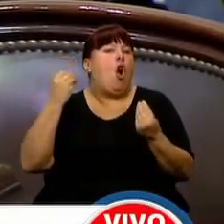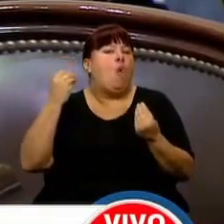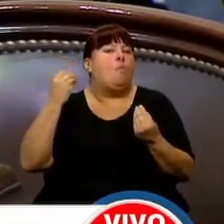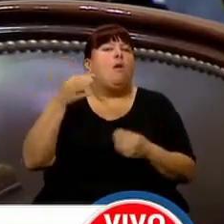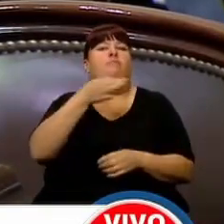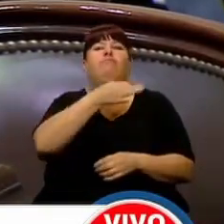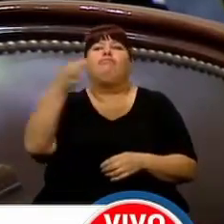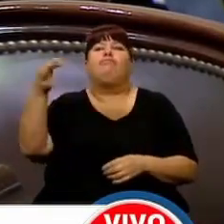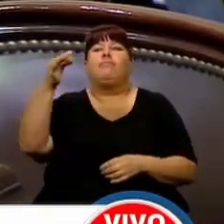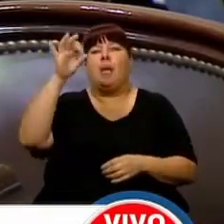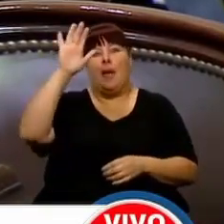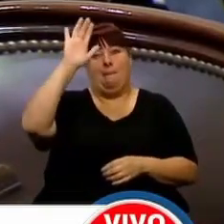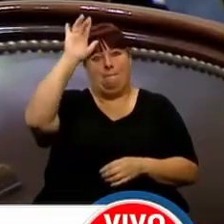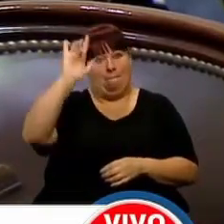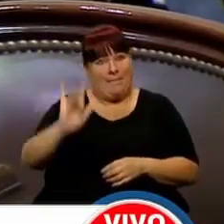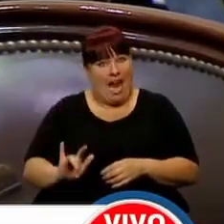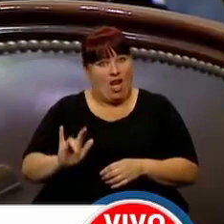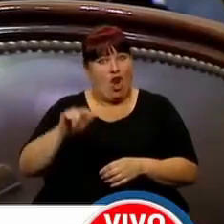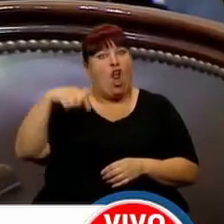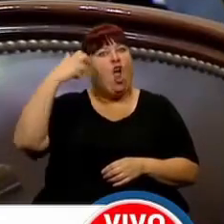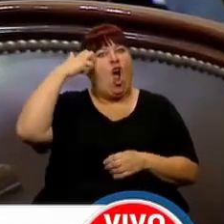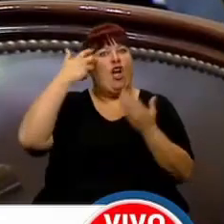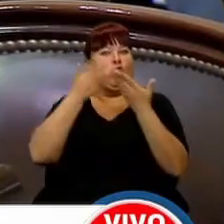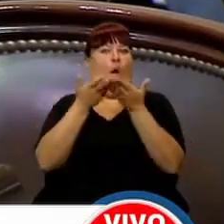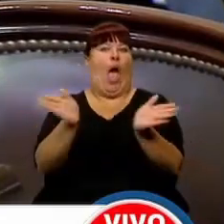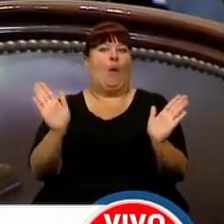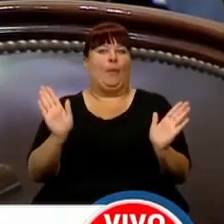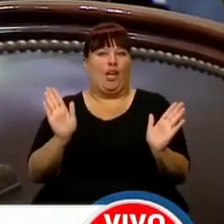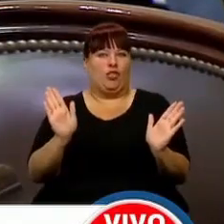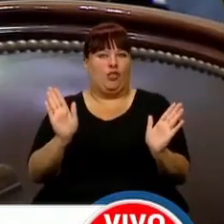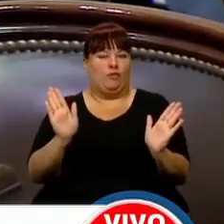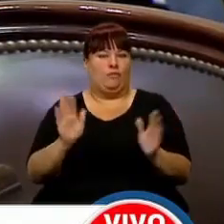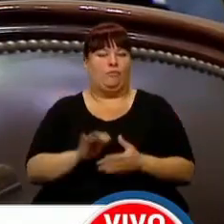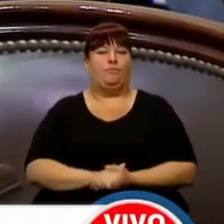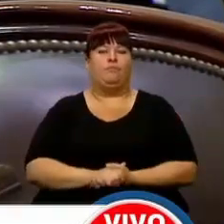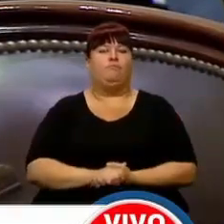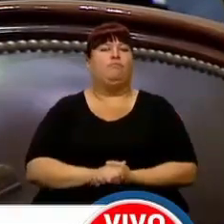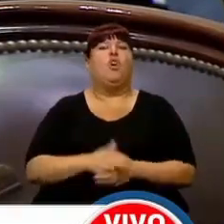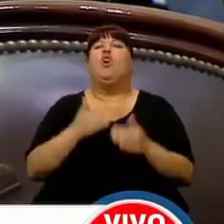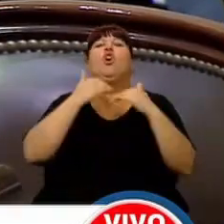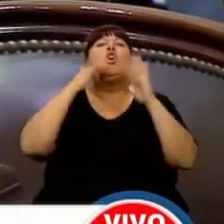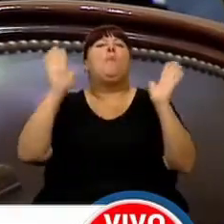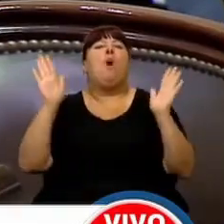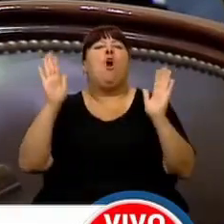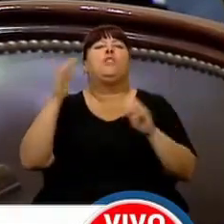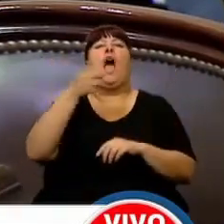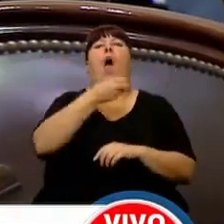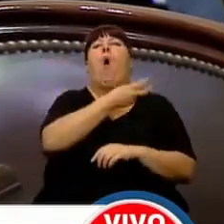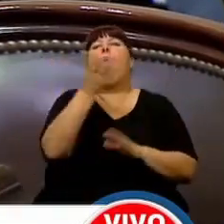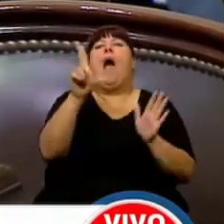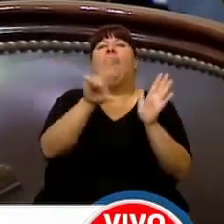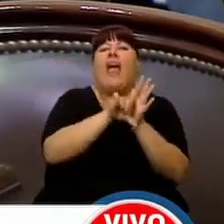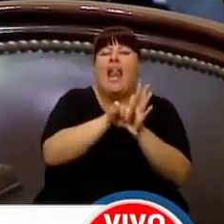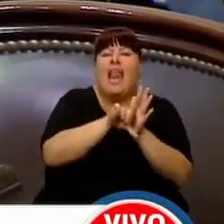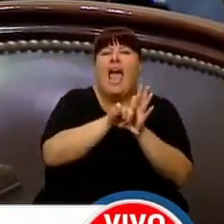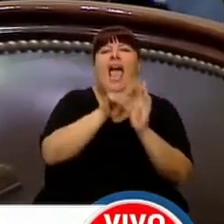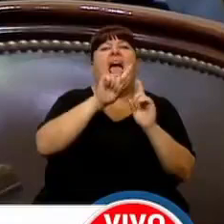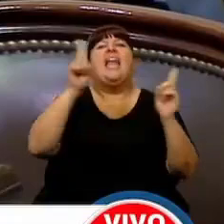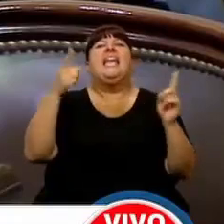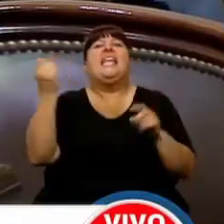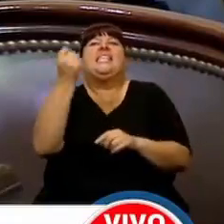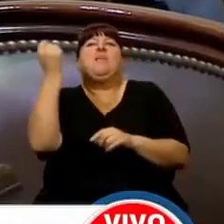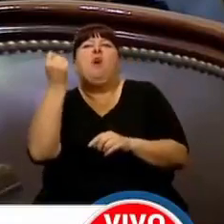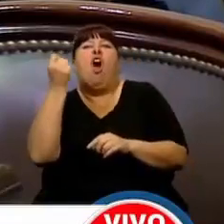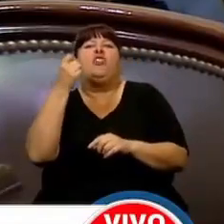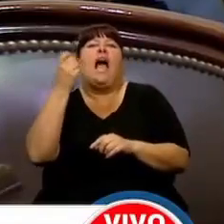todos los miércoles las puertas de esta casa se abrían. No importaba ni la cantidad de leyes ni la